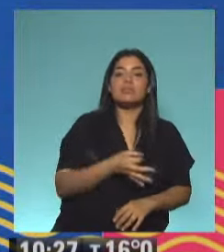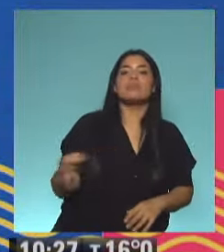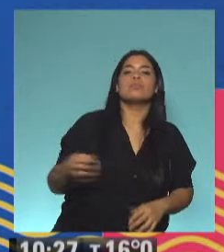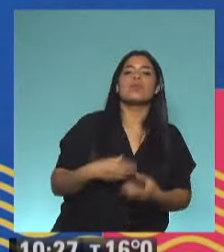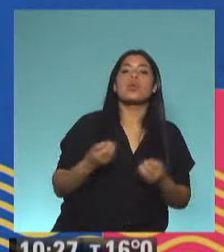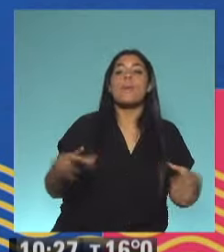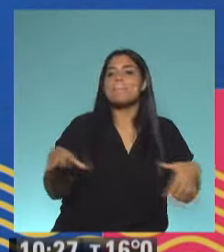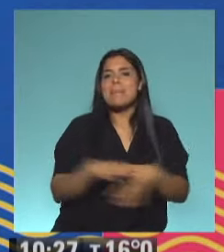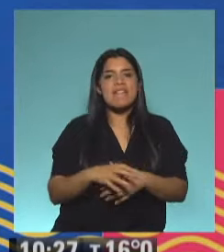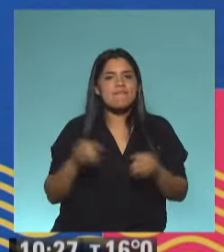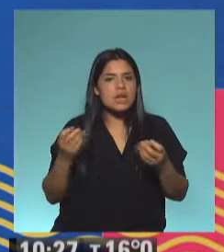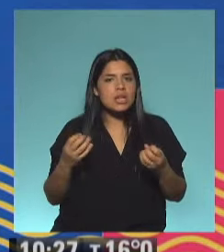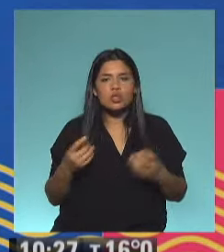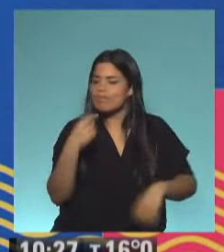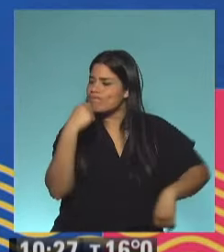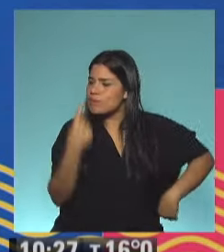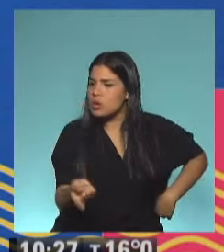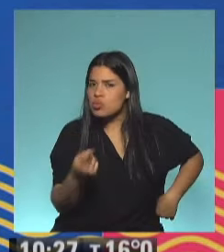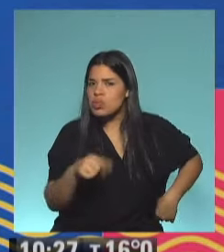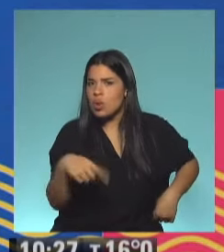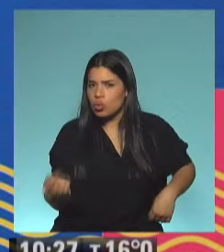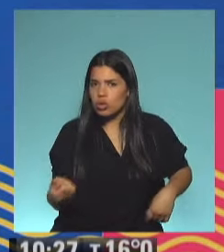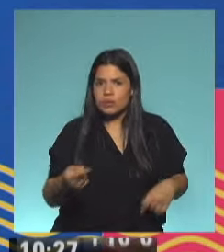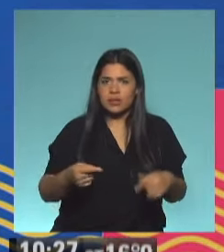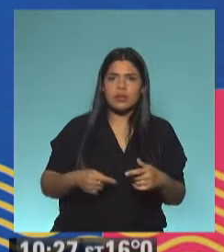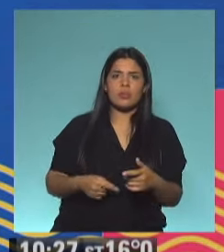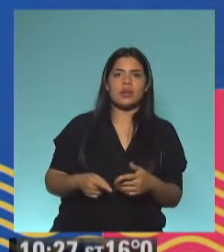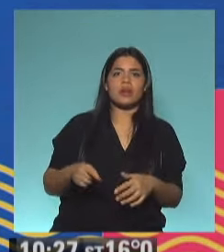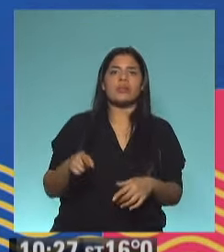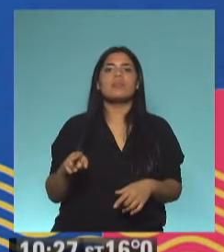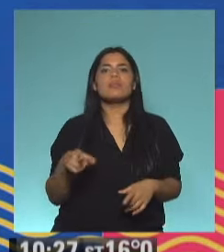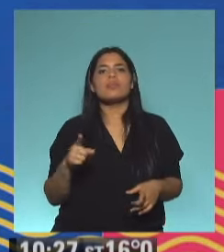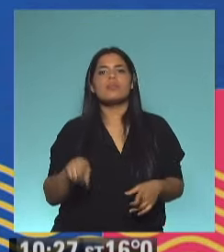Qué bien. Perfecto. ¿Qué otra pregunta le podemos hacer? No, nos sigue contando un poquito. ¿Qué más